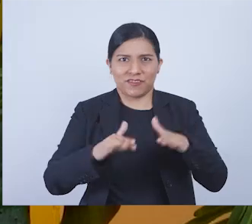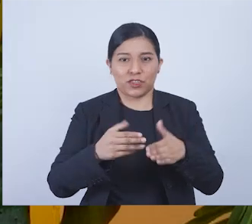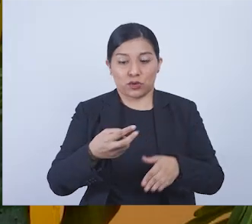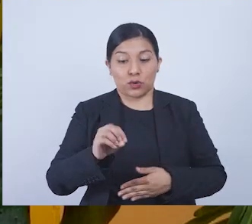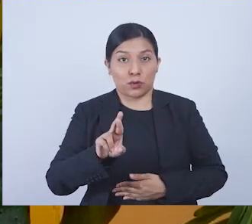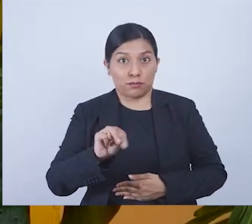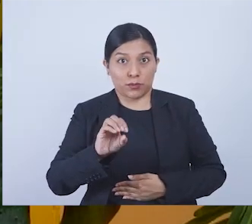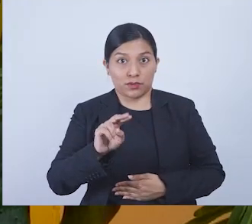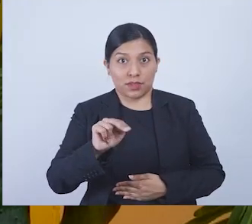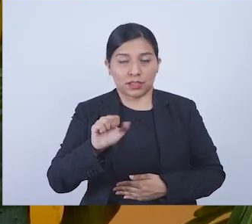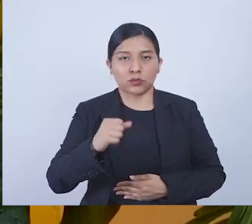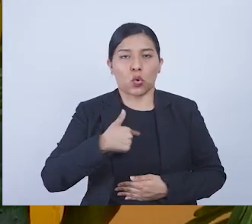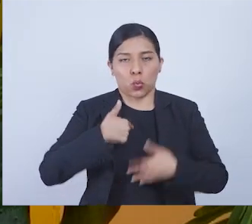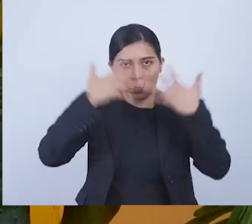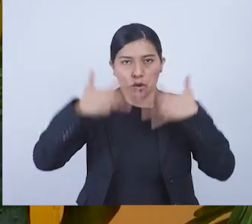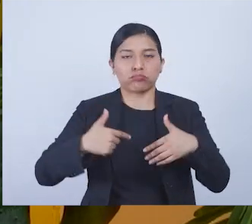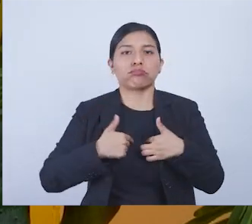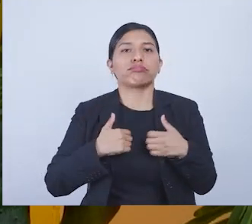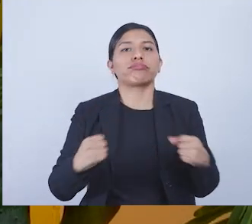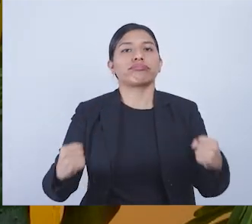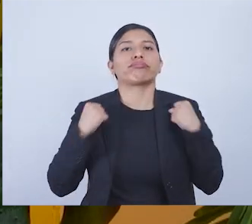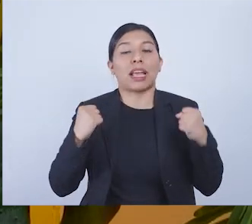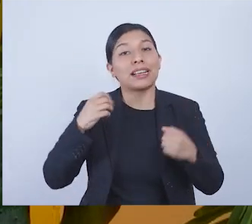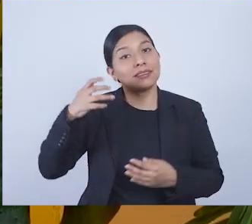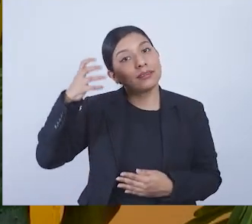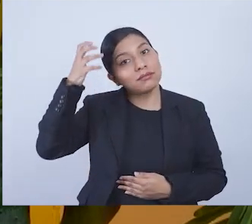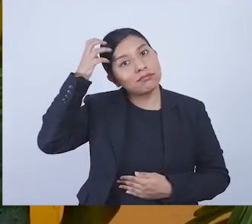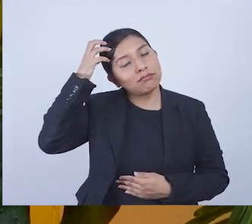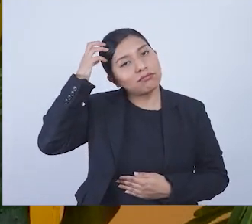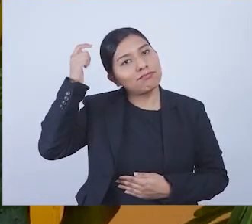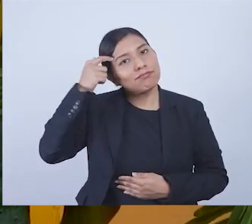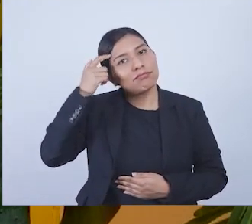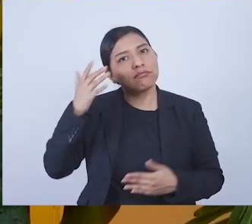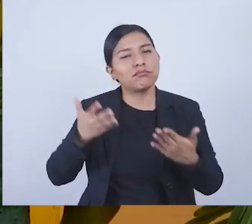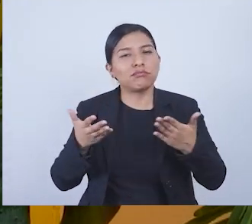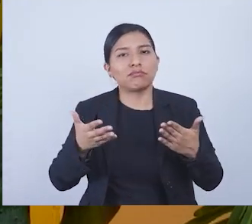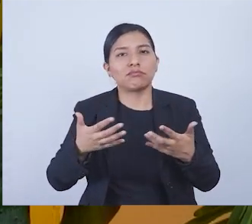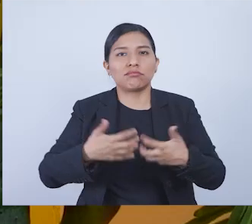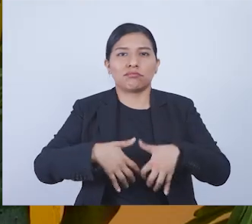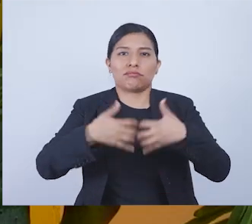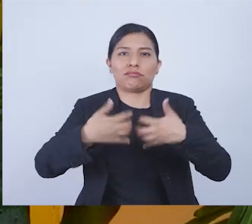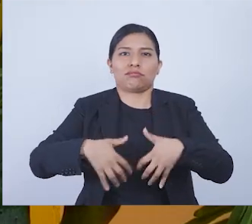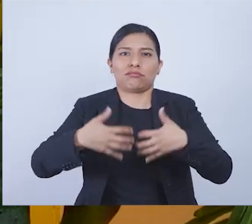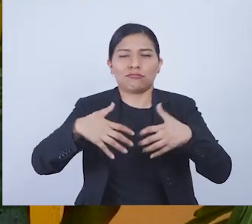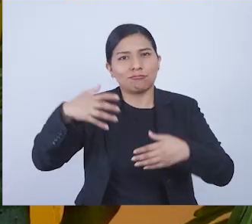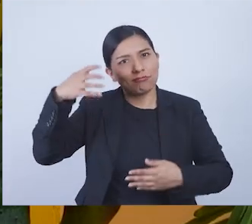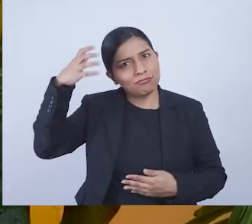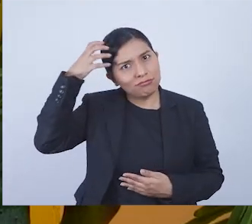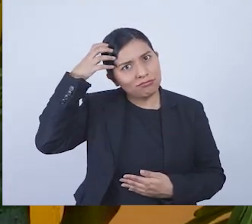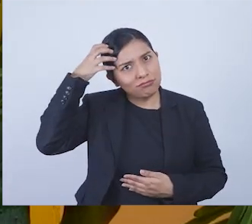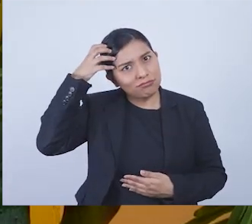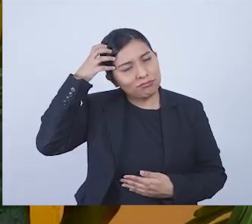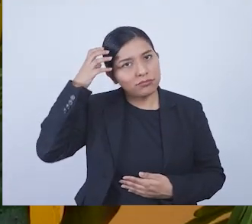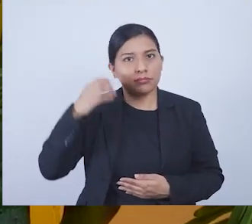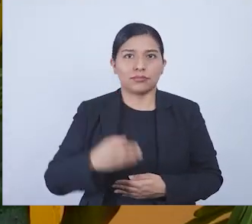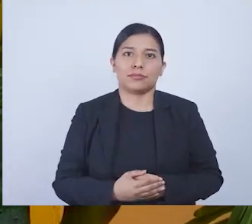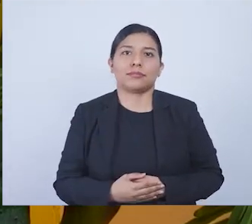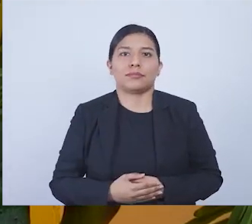cuando nuestro cuerpo hace ejercicio, el cerebro produce los factores neurológicos derivados de